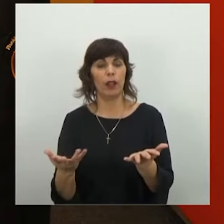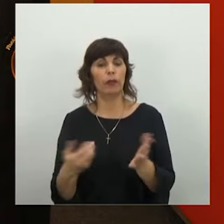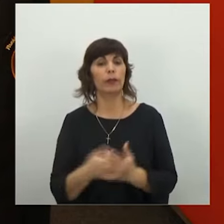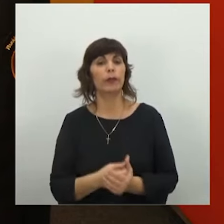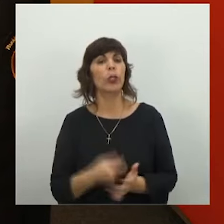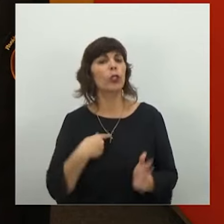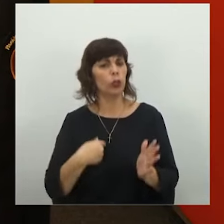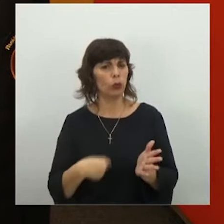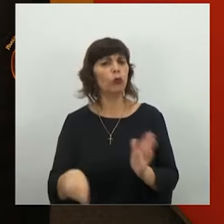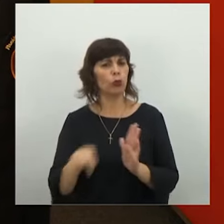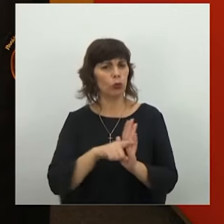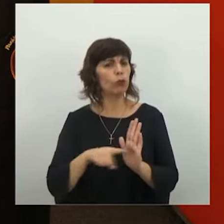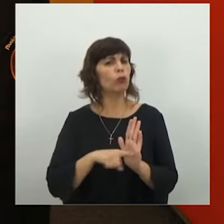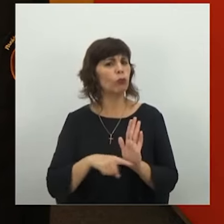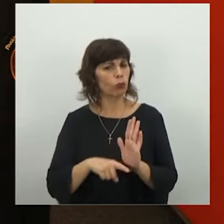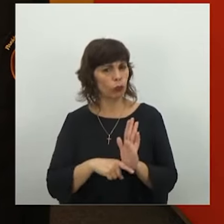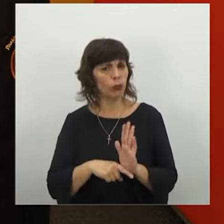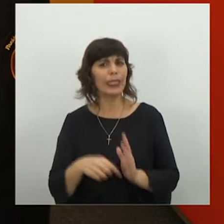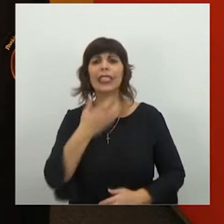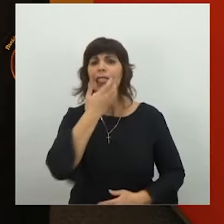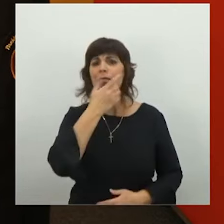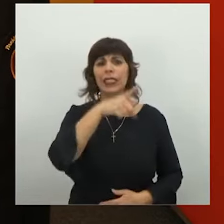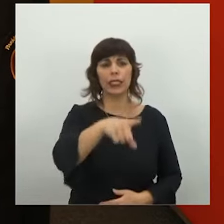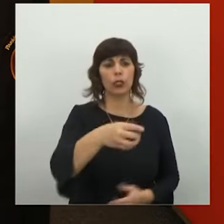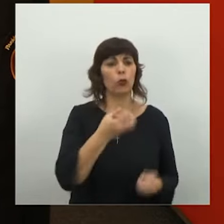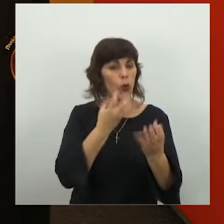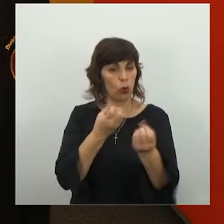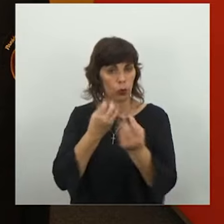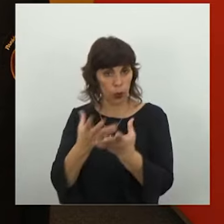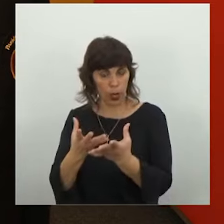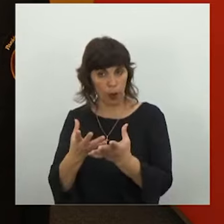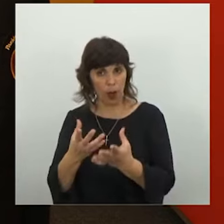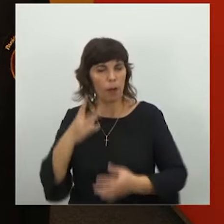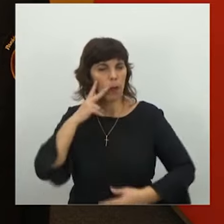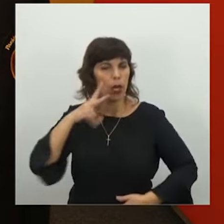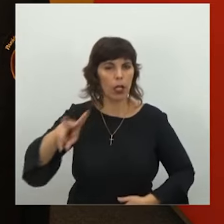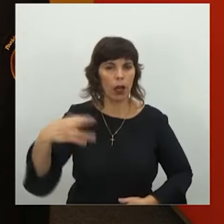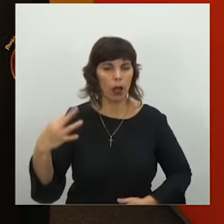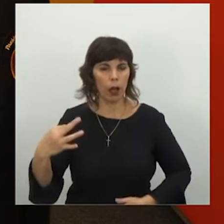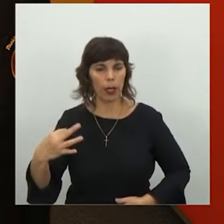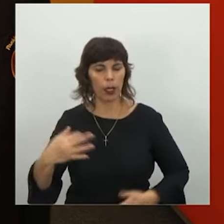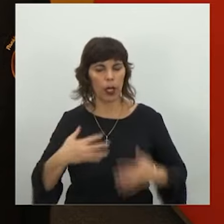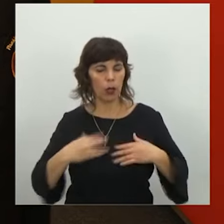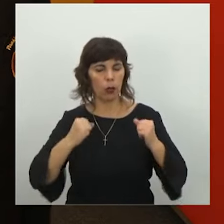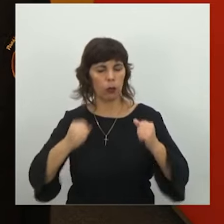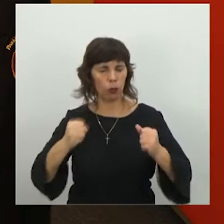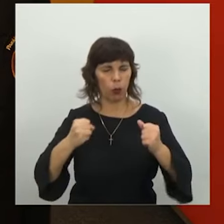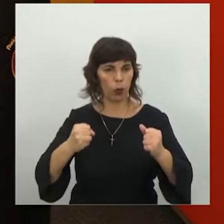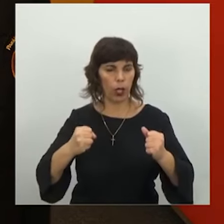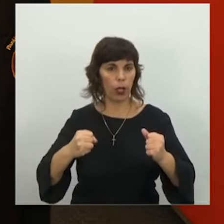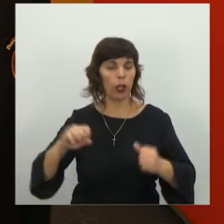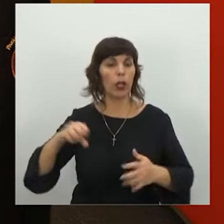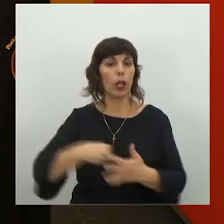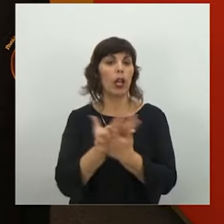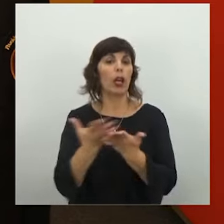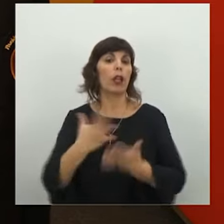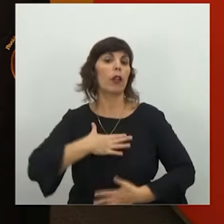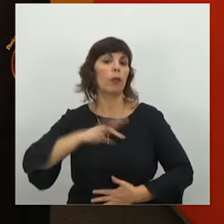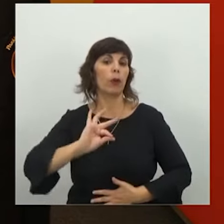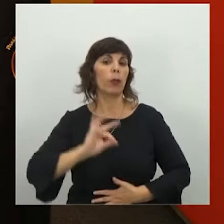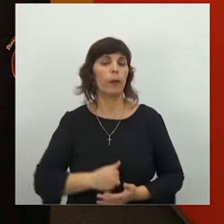de la gracia que te prometo que si los proclamas, verás el poder y el efecto de la gracia. Por